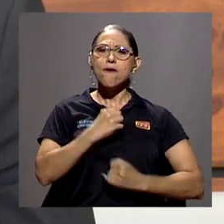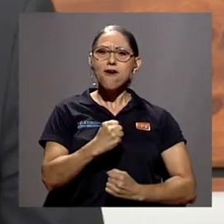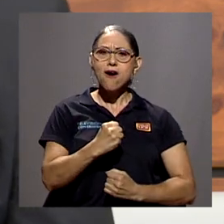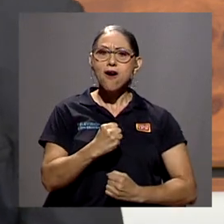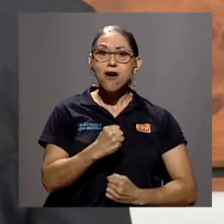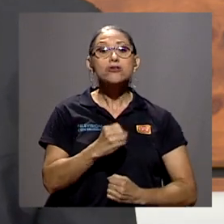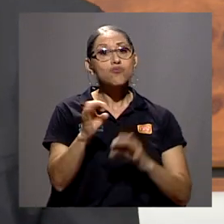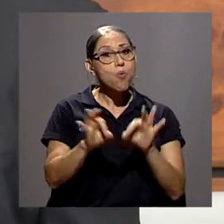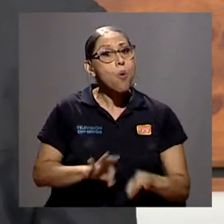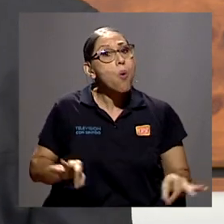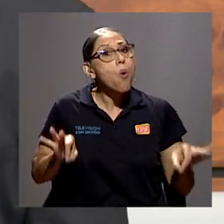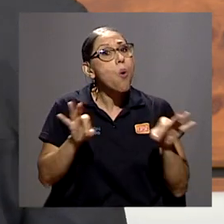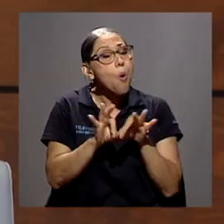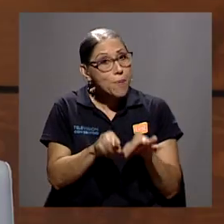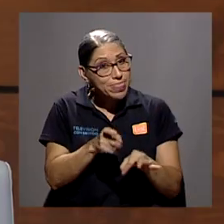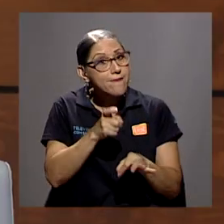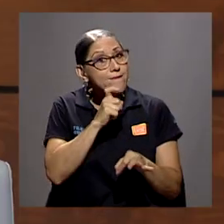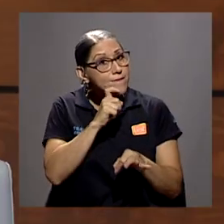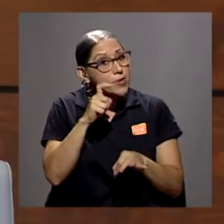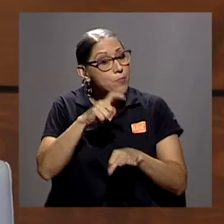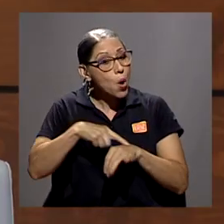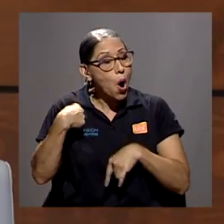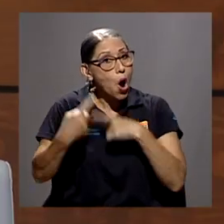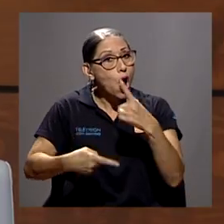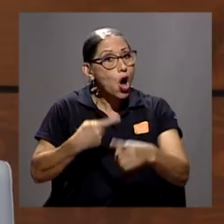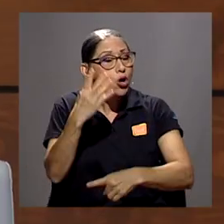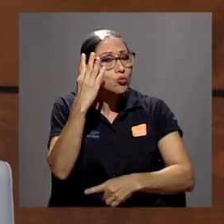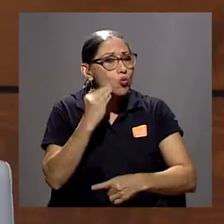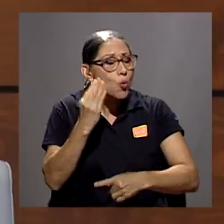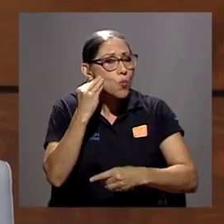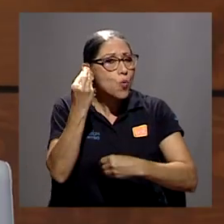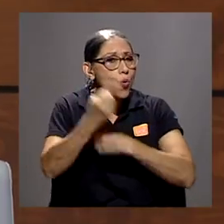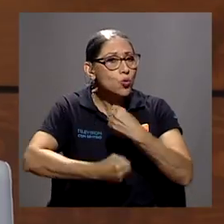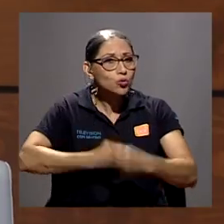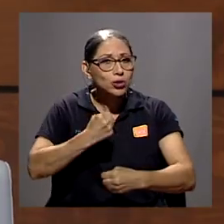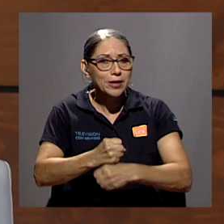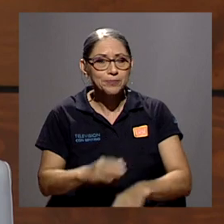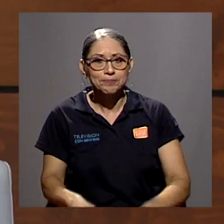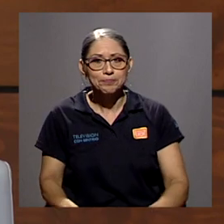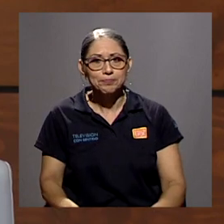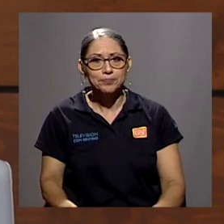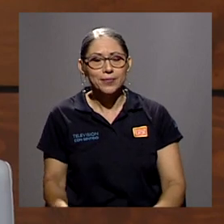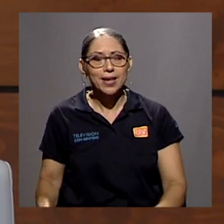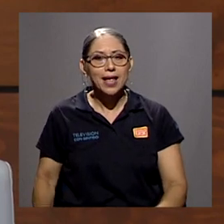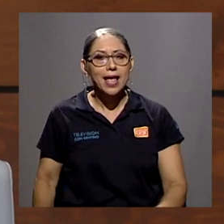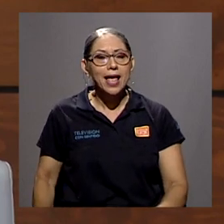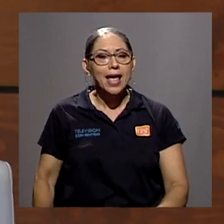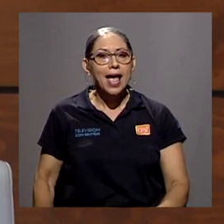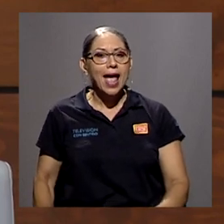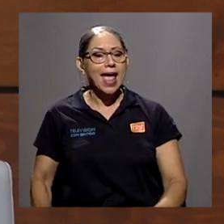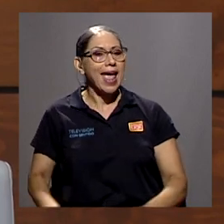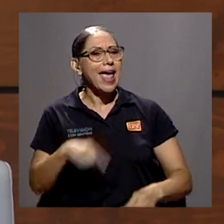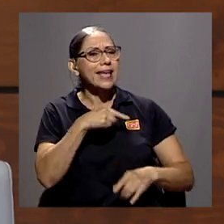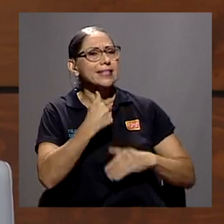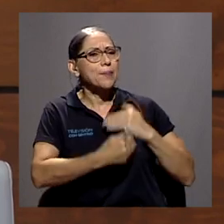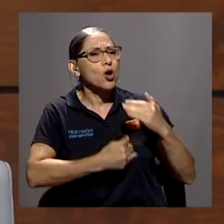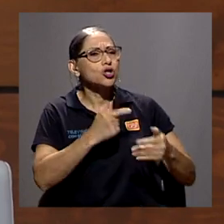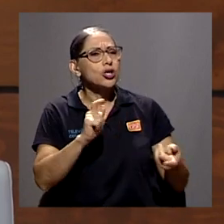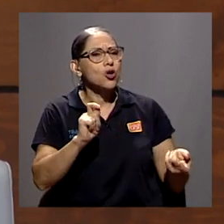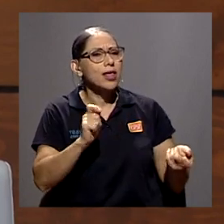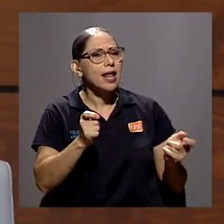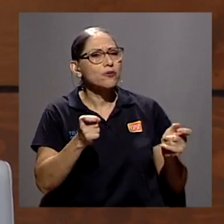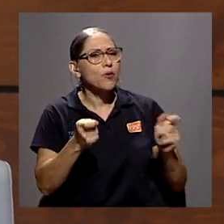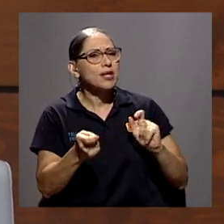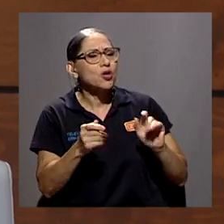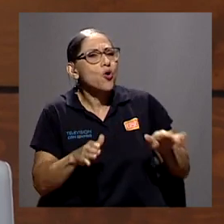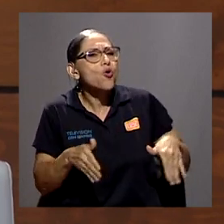cuesta muchos años obtenerlo es un proceso largo ahora como como 'las cómo se hace es ese proceso de transformación porque aquí tenemos una